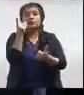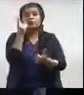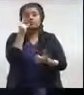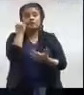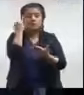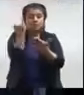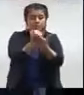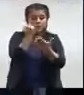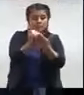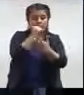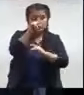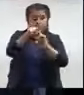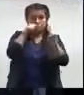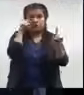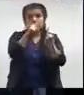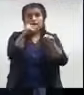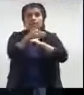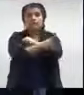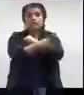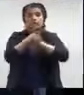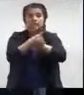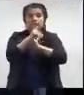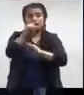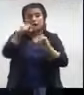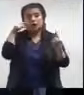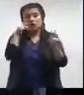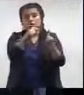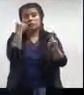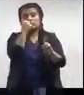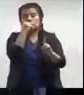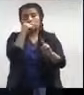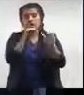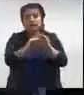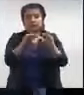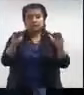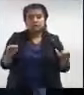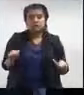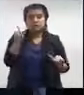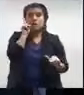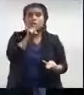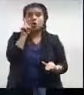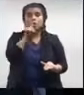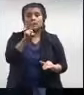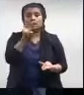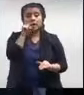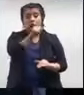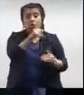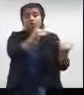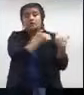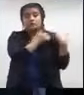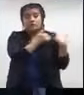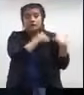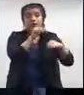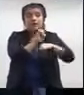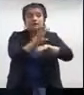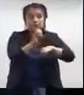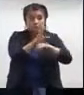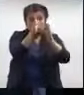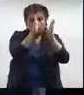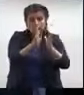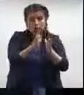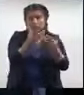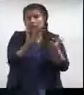Investigación Especializada en Delitos contra la Mujer, Niñez y Adolescencia. Es la encargada de asesorar en